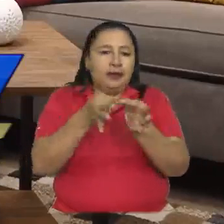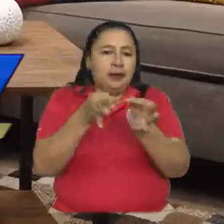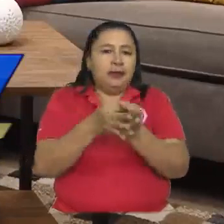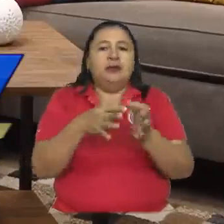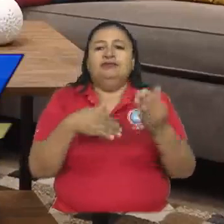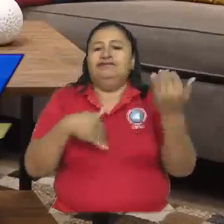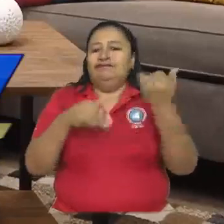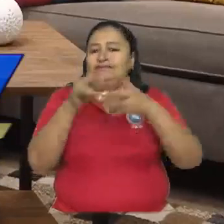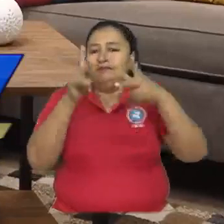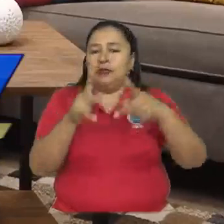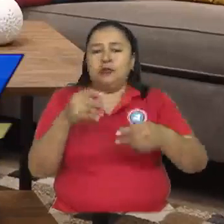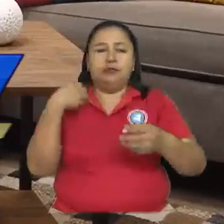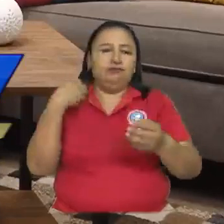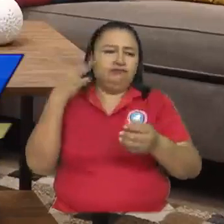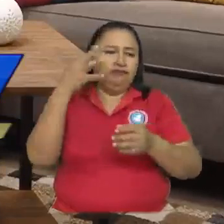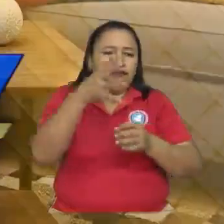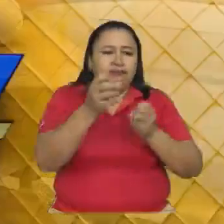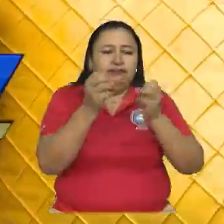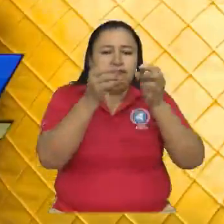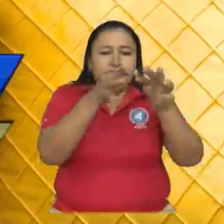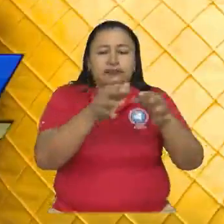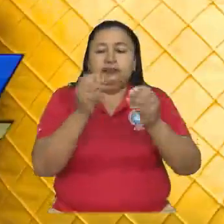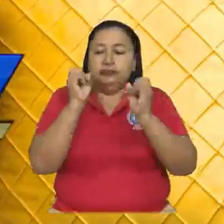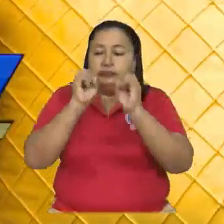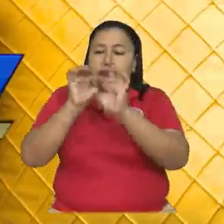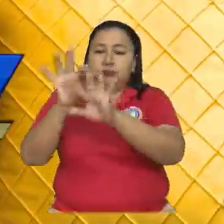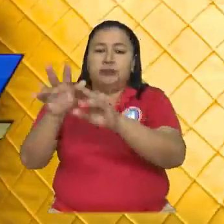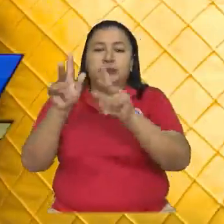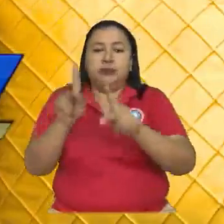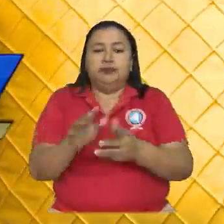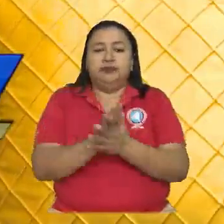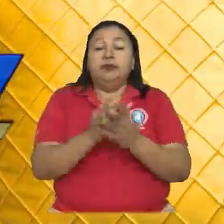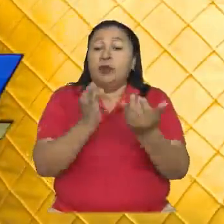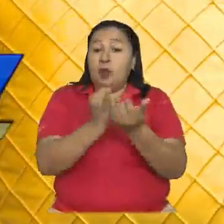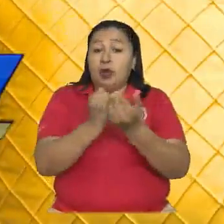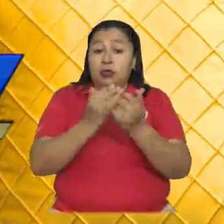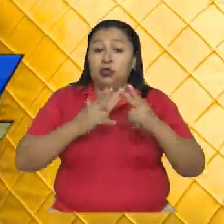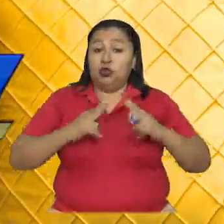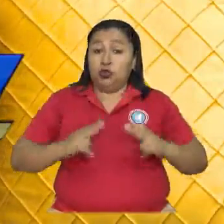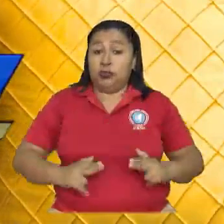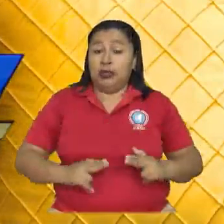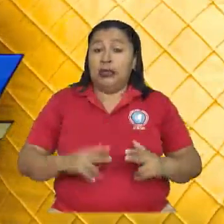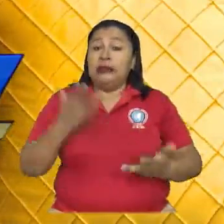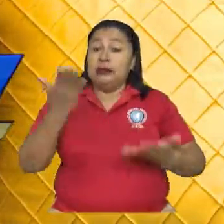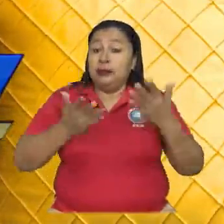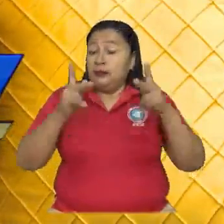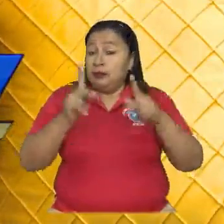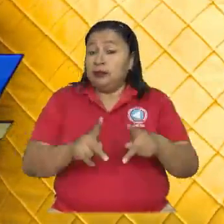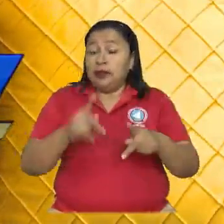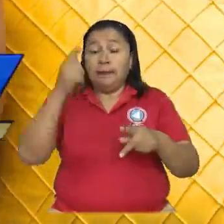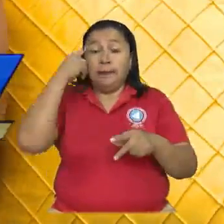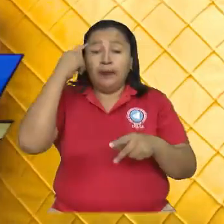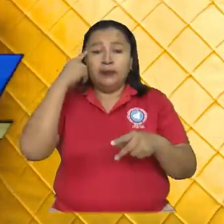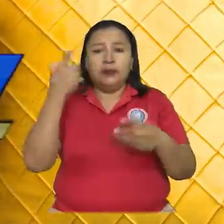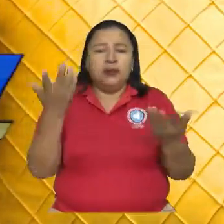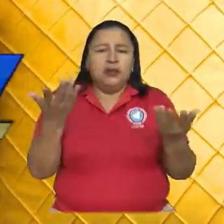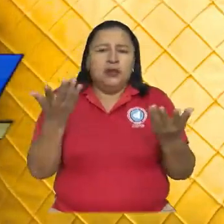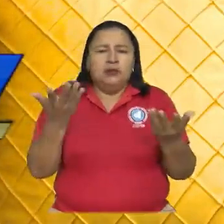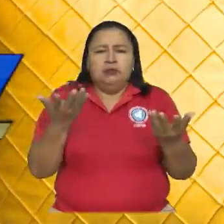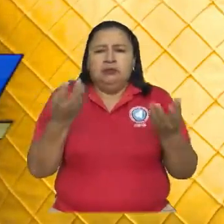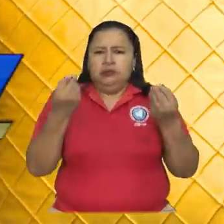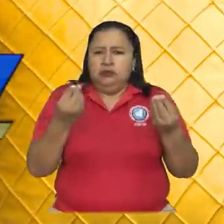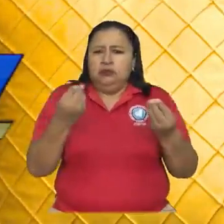destinos más concurridos. Igual zonas como Chontales, donde tal vez la gente no es